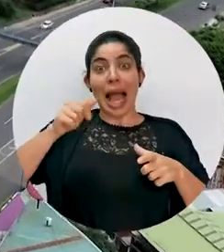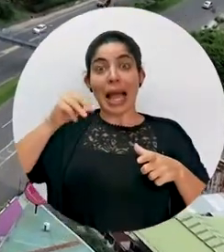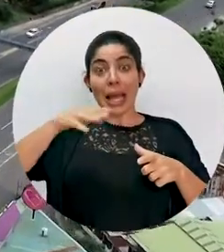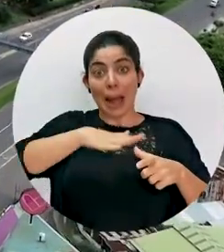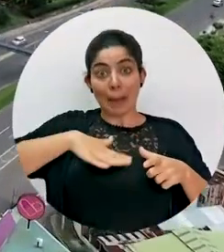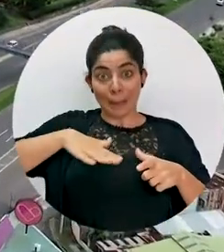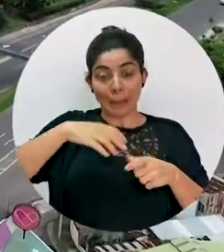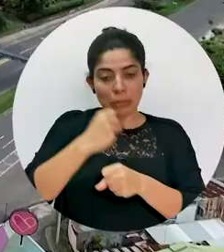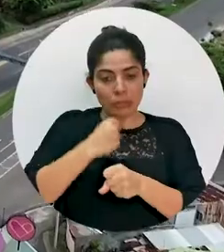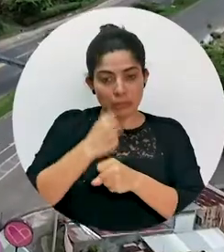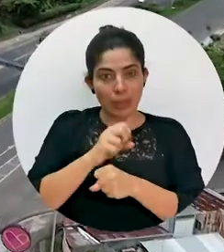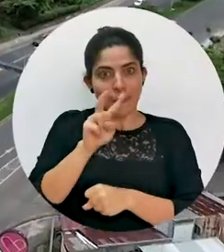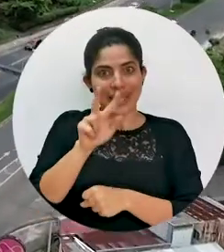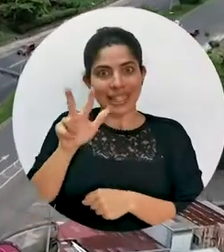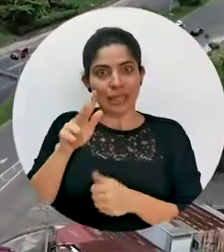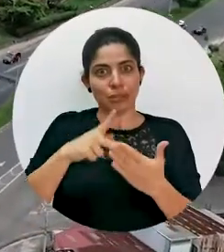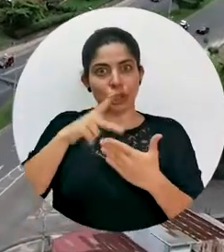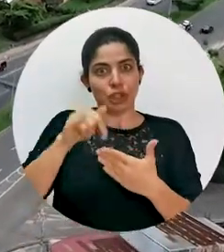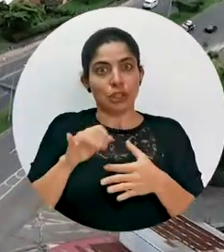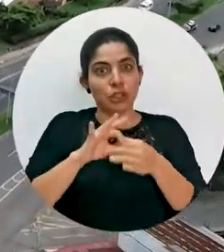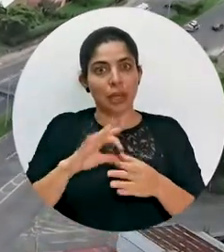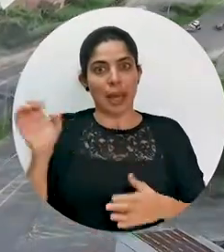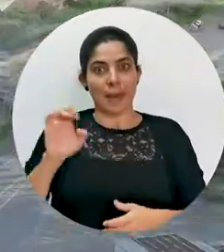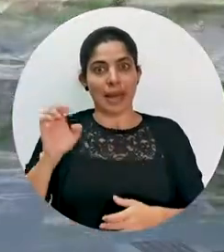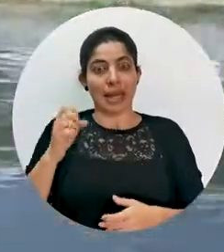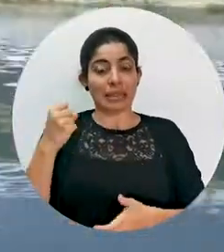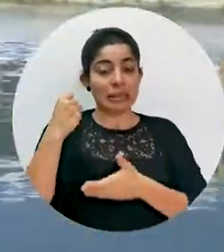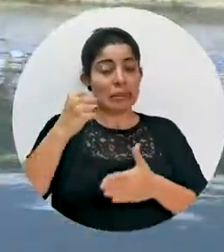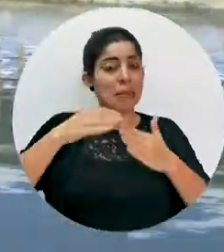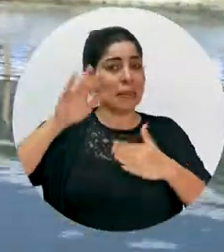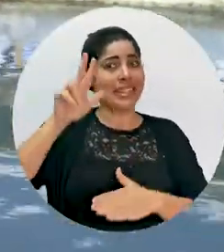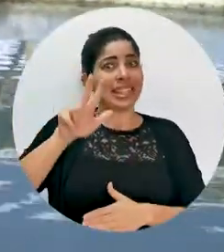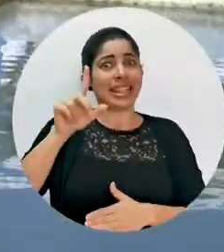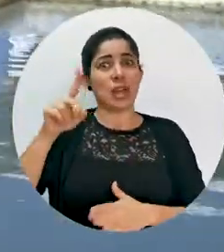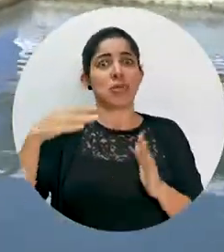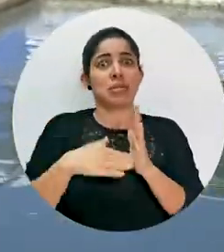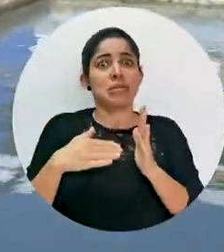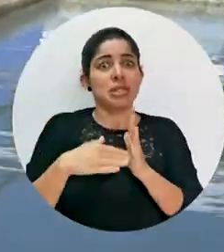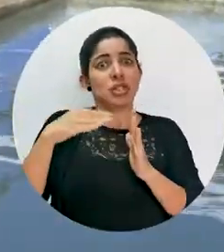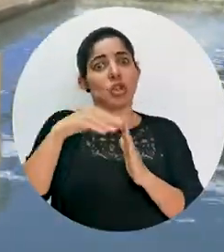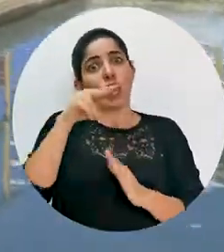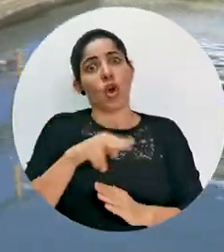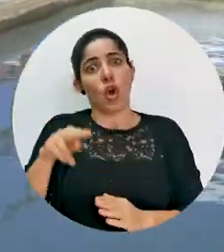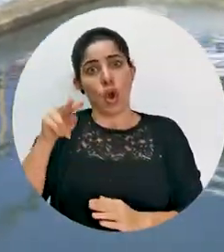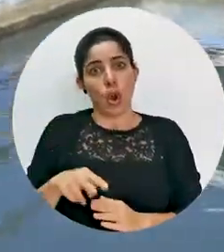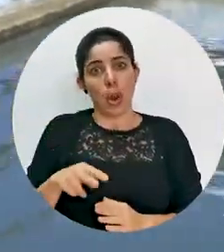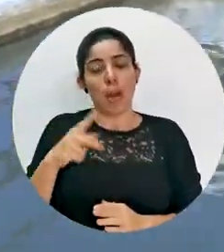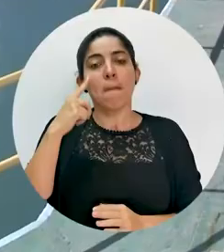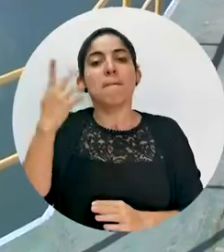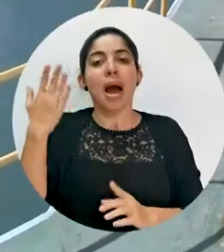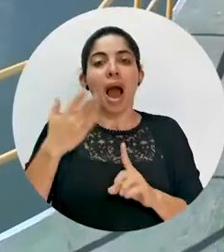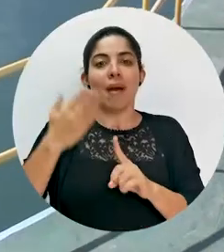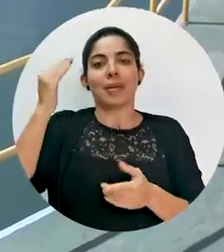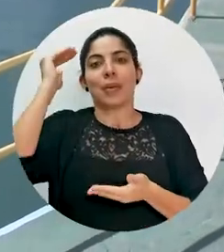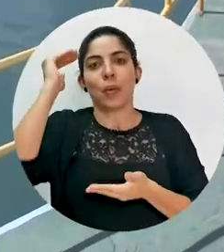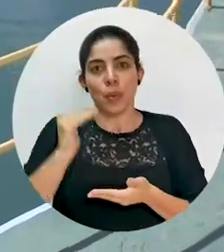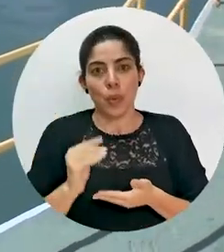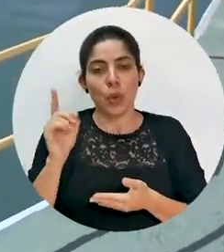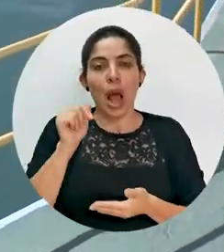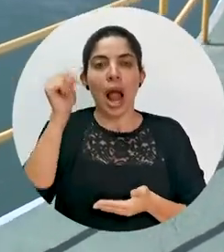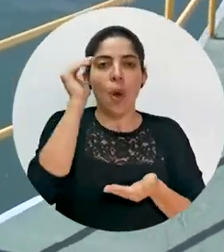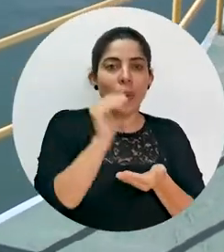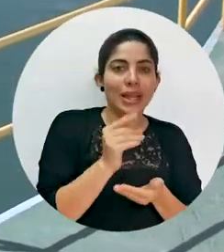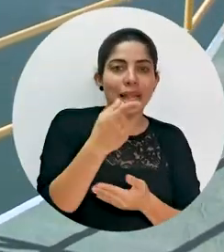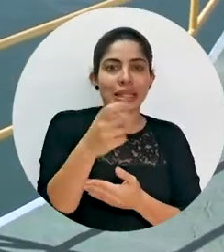metropolitana, el Instituto trabaja en 23 proyectos de emergencia con una inversión que asciende a 31.000 millones de colones para disminuir la afectación